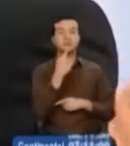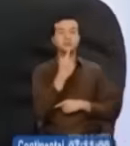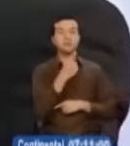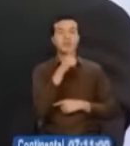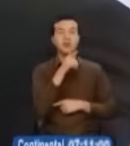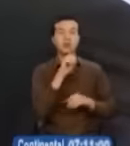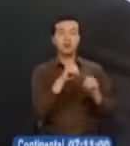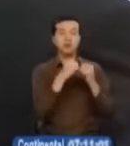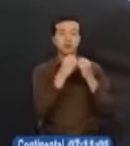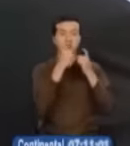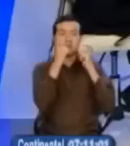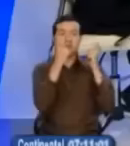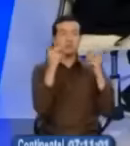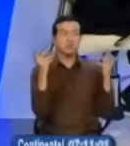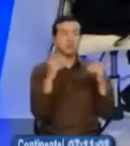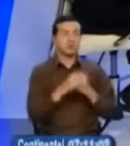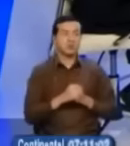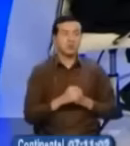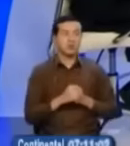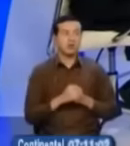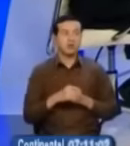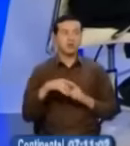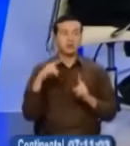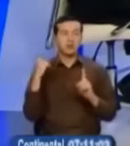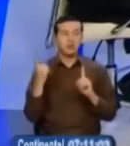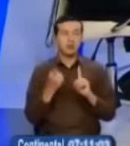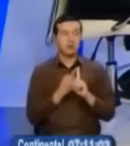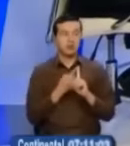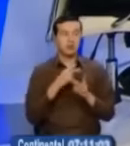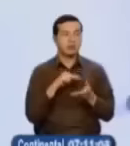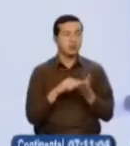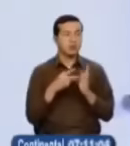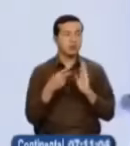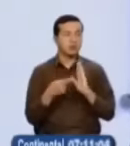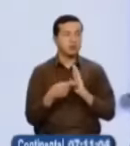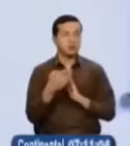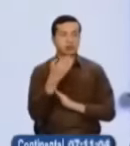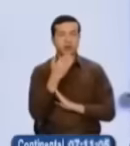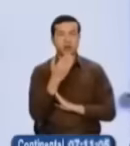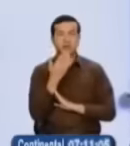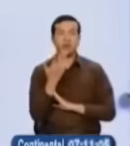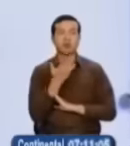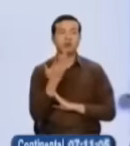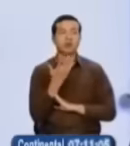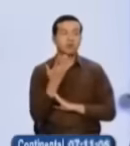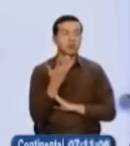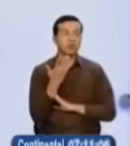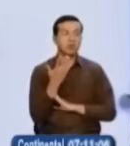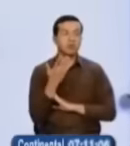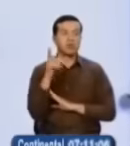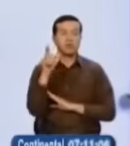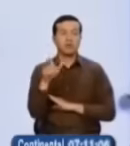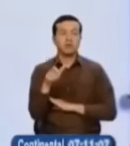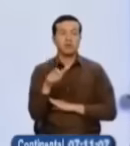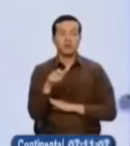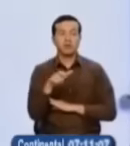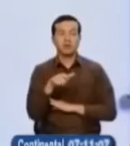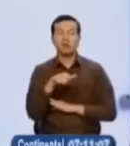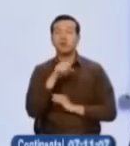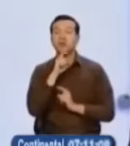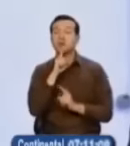los organismos de control? En primera instancia, la metodología se refiere a la manera de cómo llegar al cliente. Hay que no se